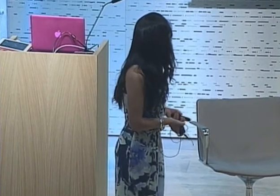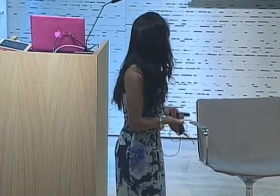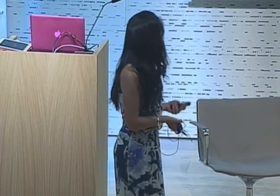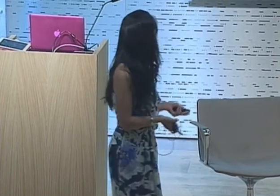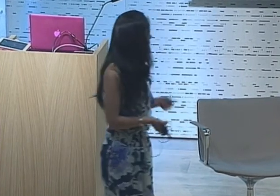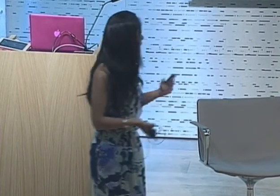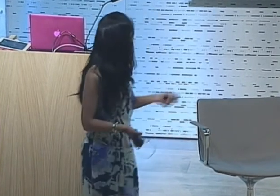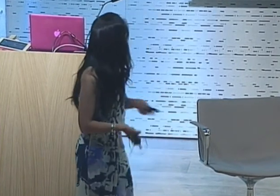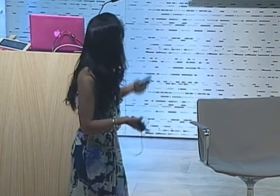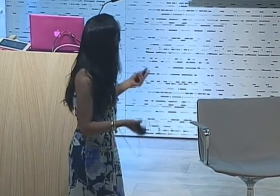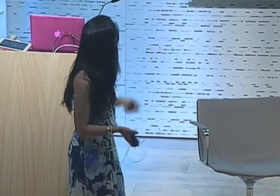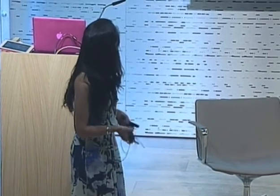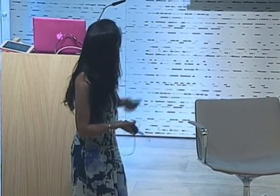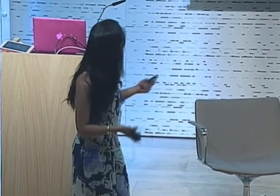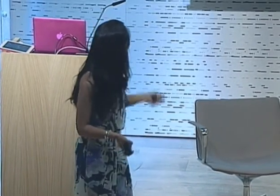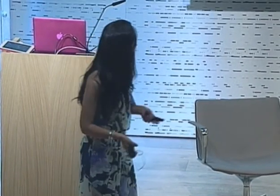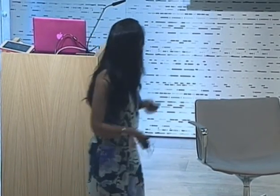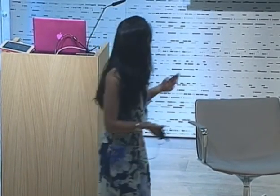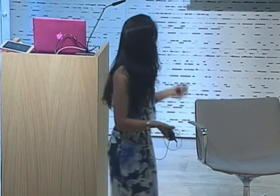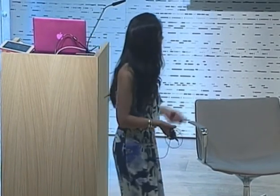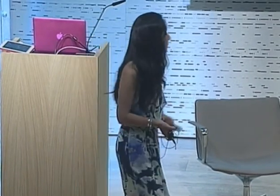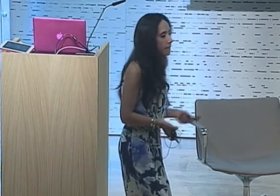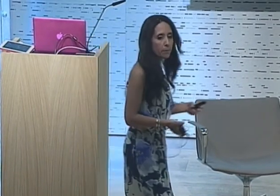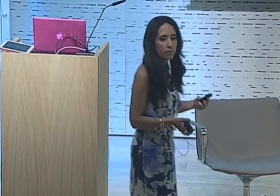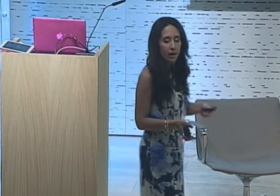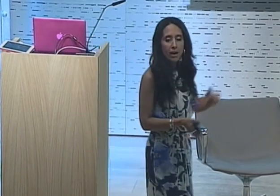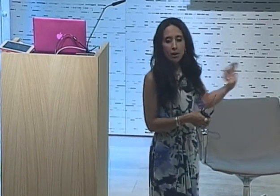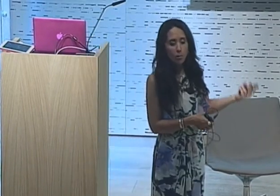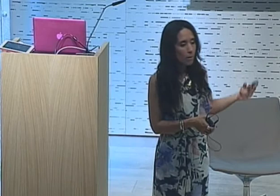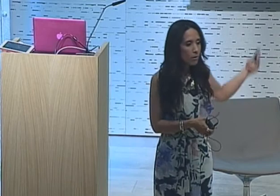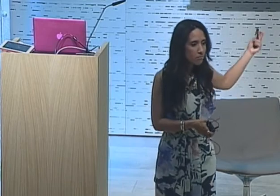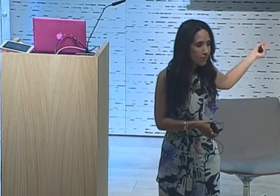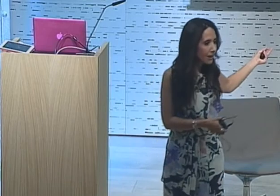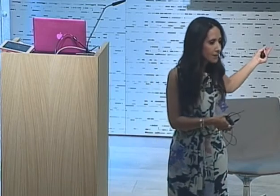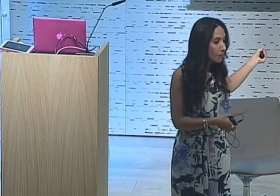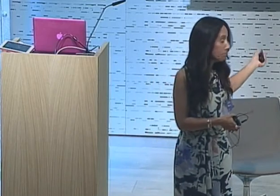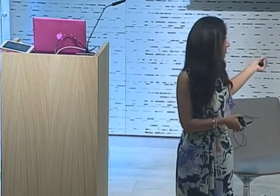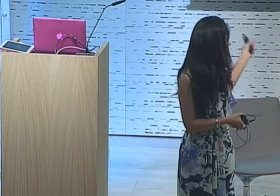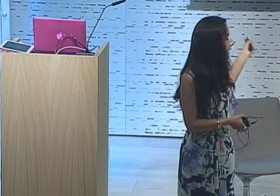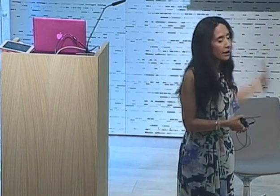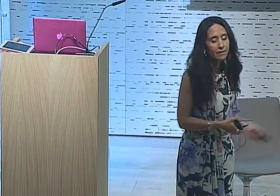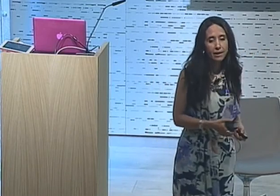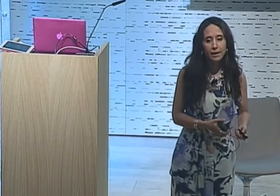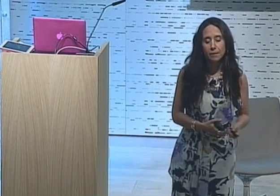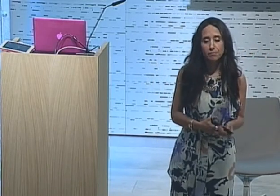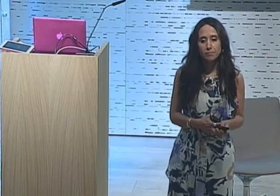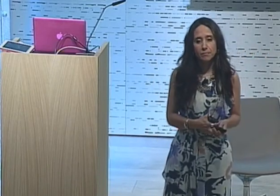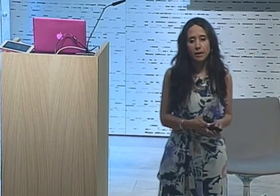pueden contener elementos reales o imaginarios, involucran hechos, apelan a experiencia personal. Como vimos en este